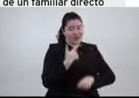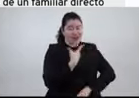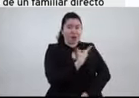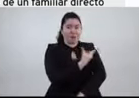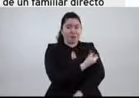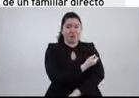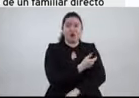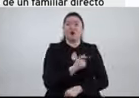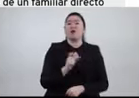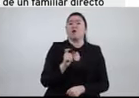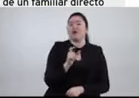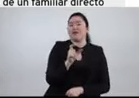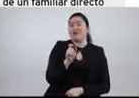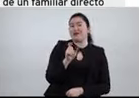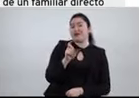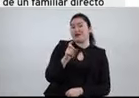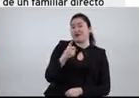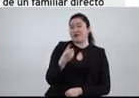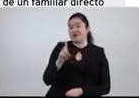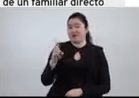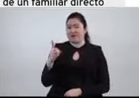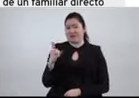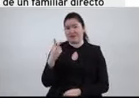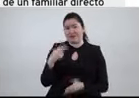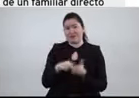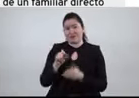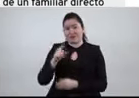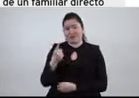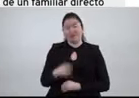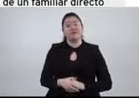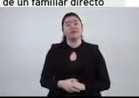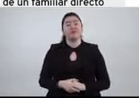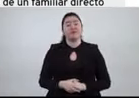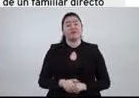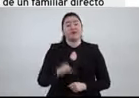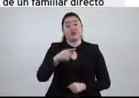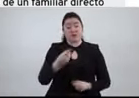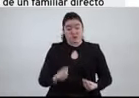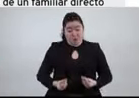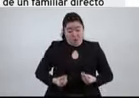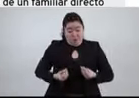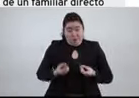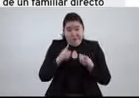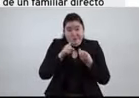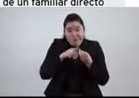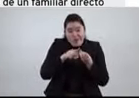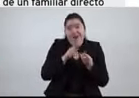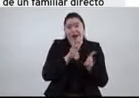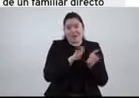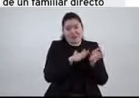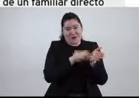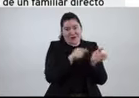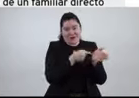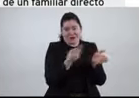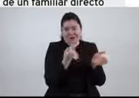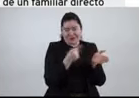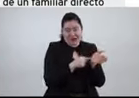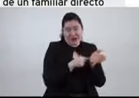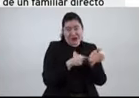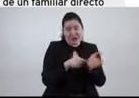el 31 de diciembre de 2021. Acreditar la residencia de la alcaldía, en este caso de las